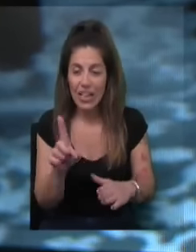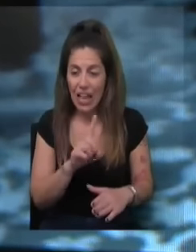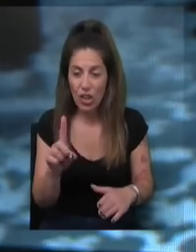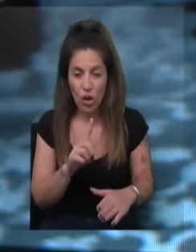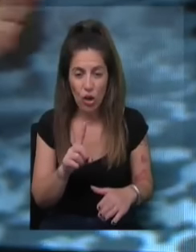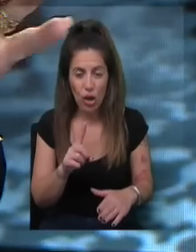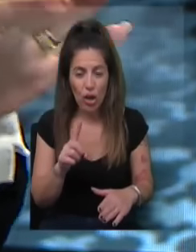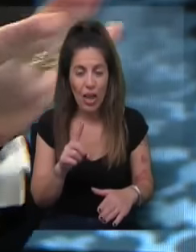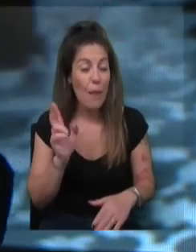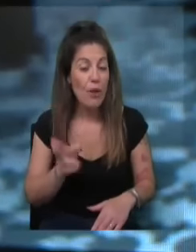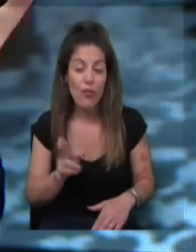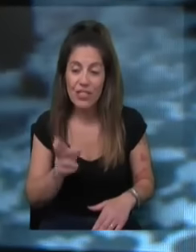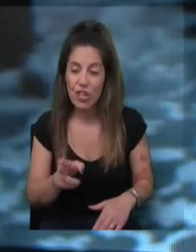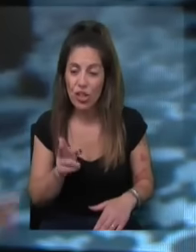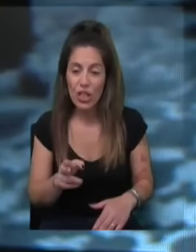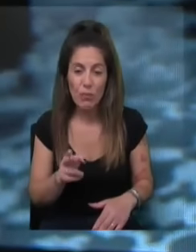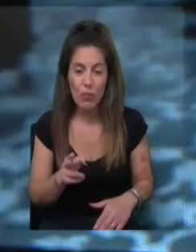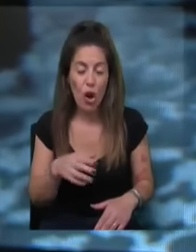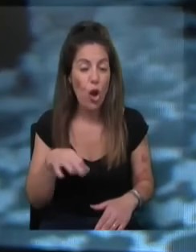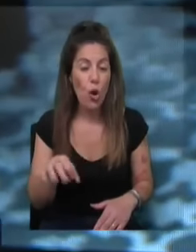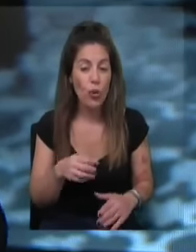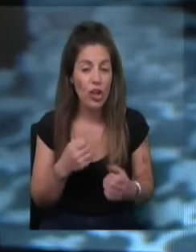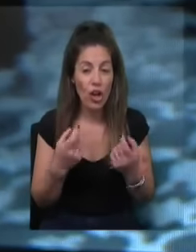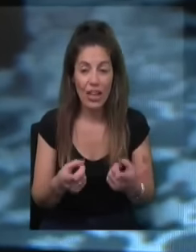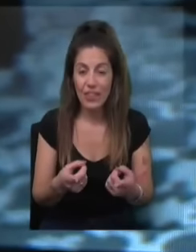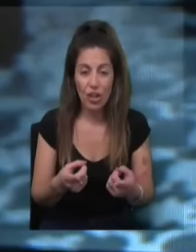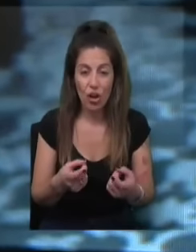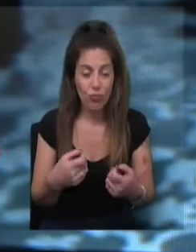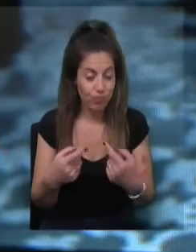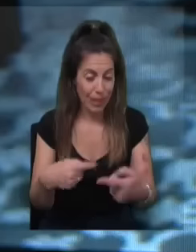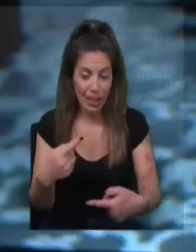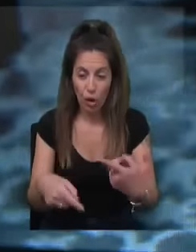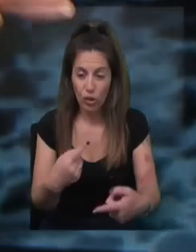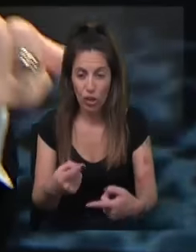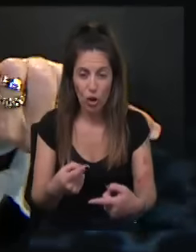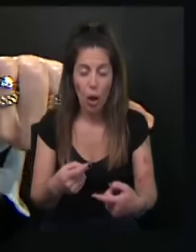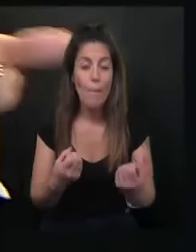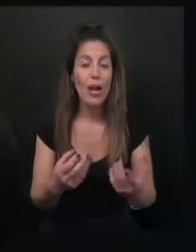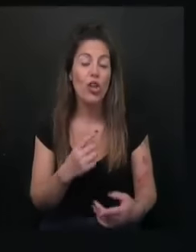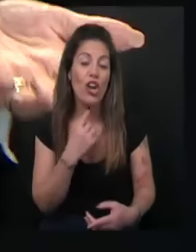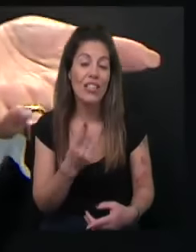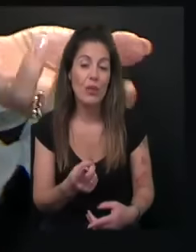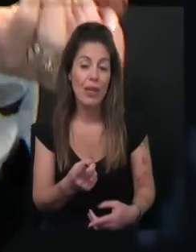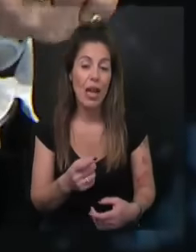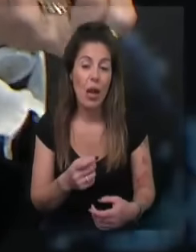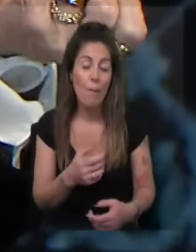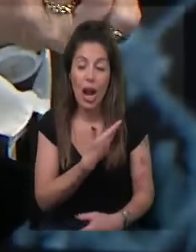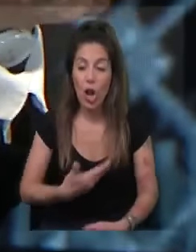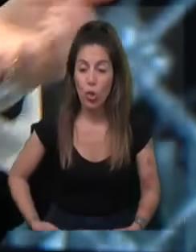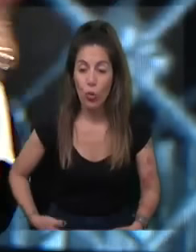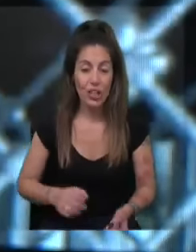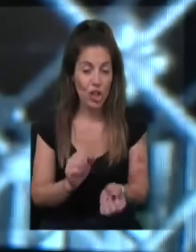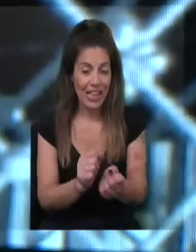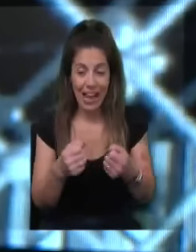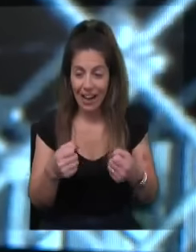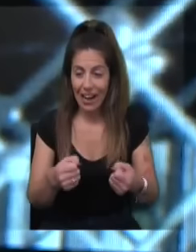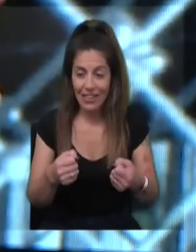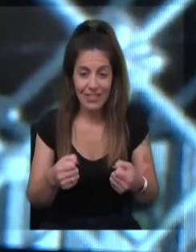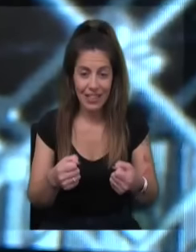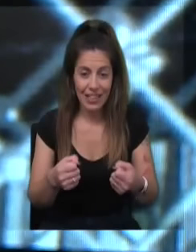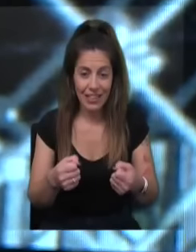el prohibicionismo los únicos que le dio de vivir y si para los únicos queon los dueños de las cárceles que se privatizaron